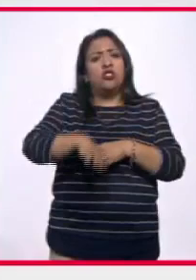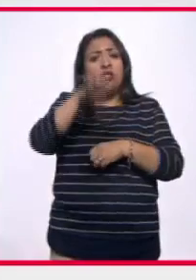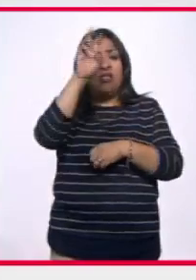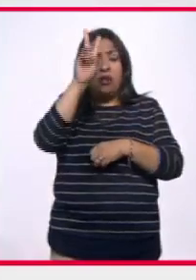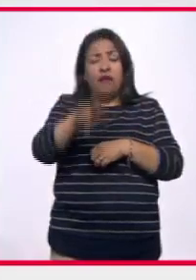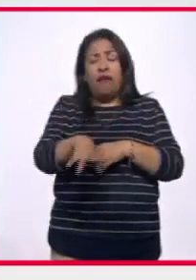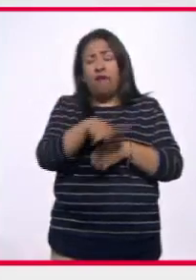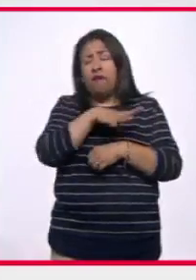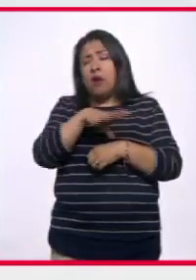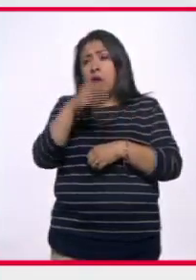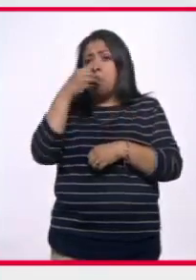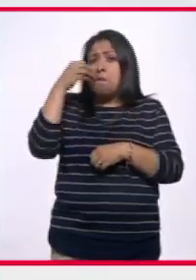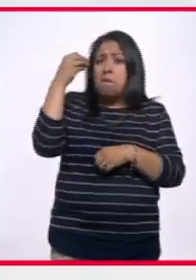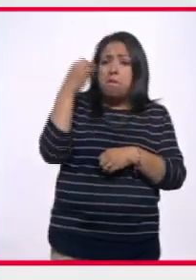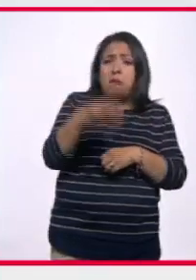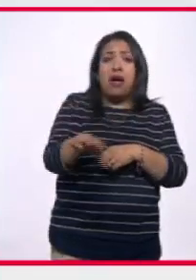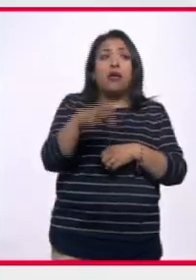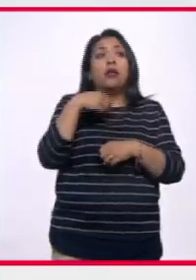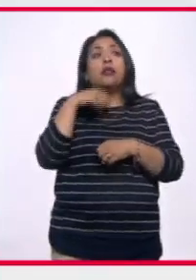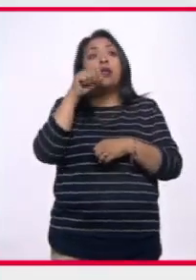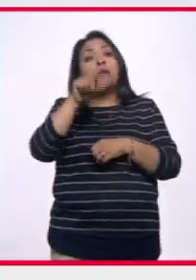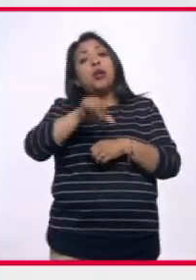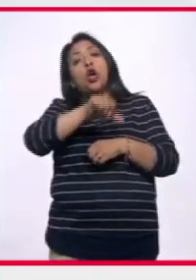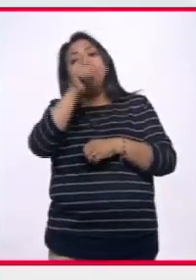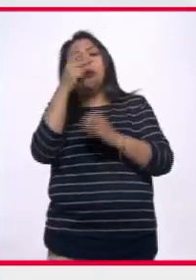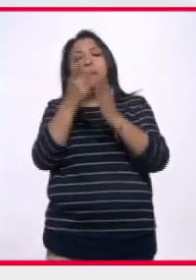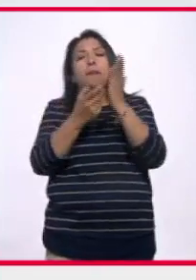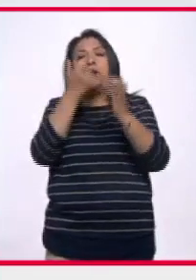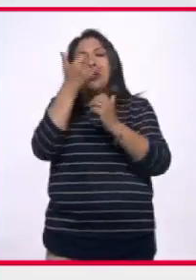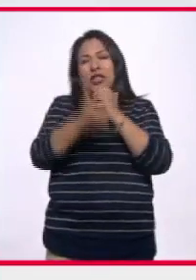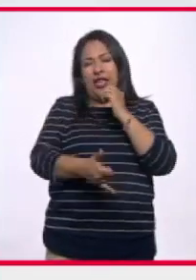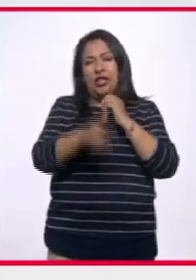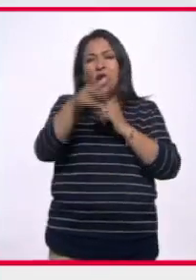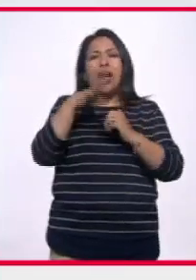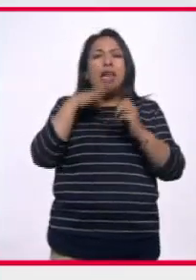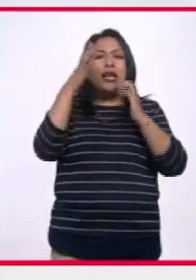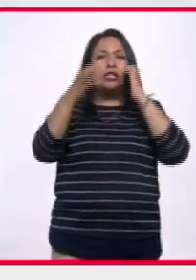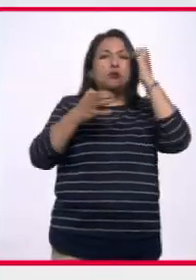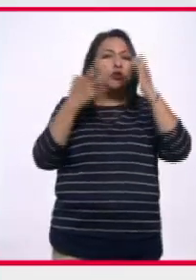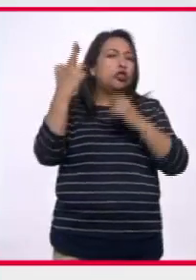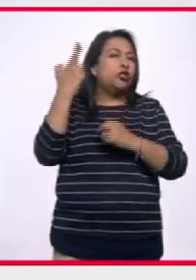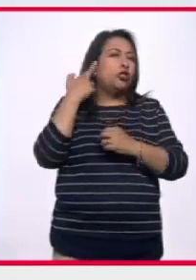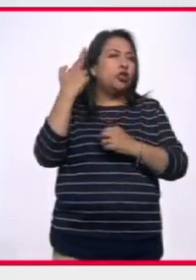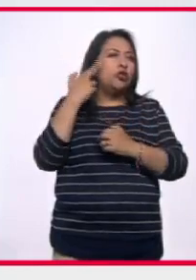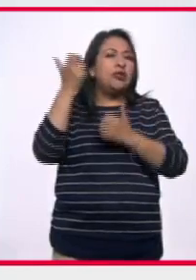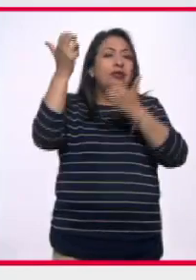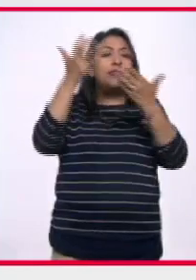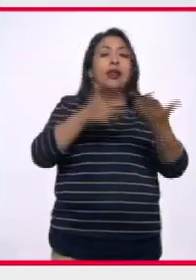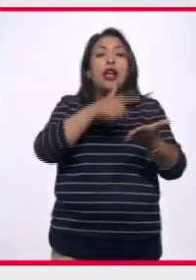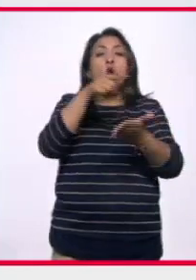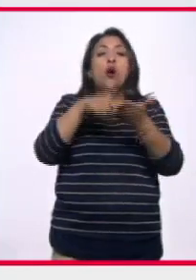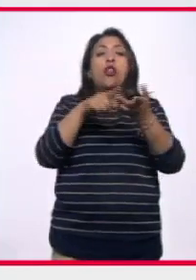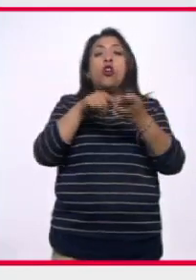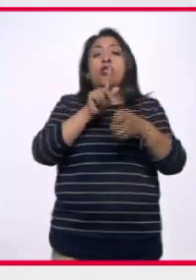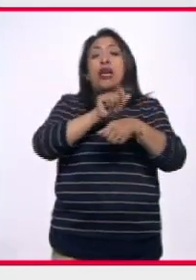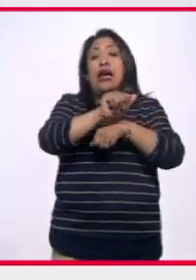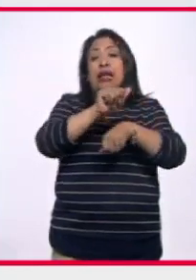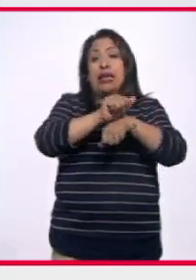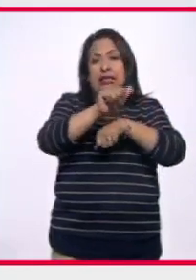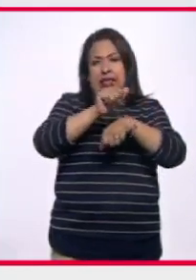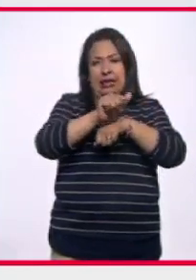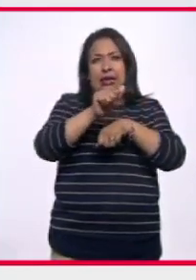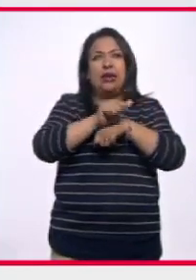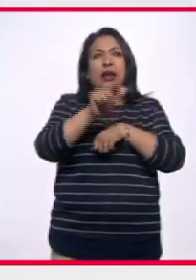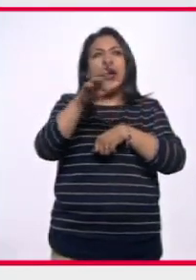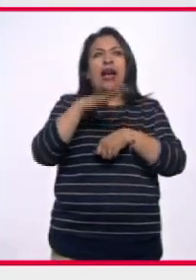increíbles en la escena también tenemos otro proyecto que es una exposición sonora atraída de argentina son